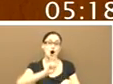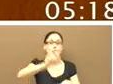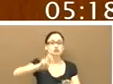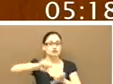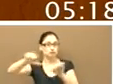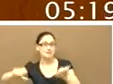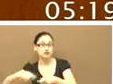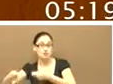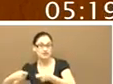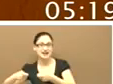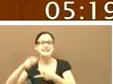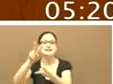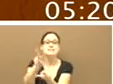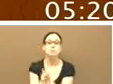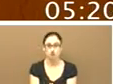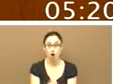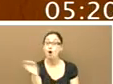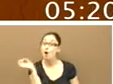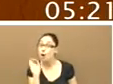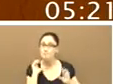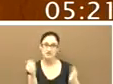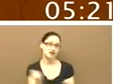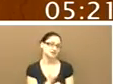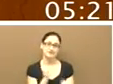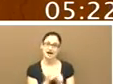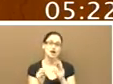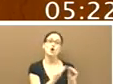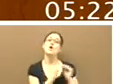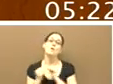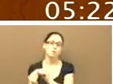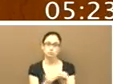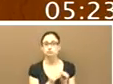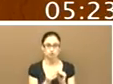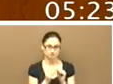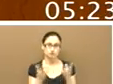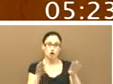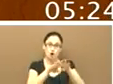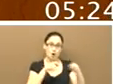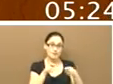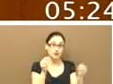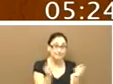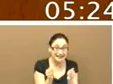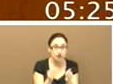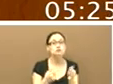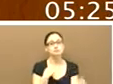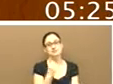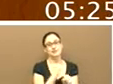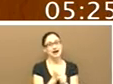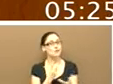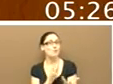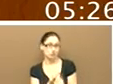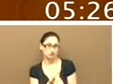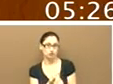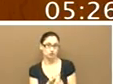formatos comerciales o ponernos a trabajar de forma conjunta con los pequeños comerciantes para que sean capaces de